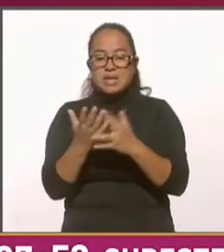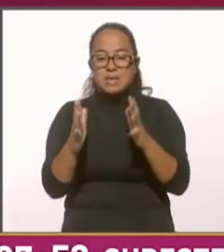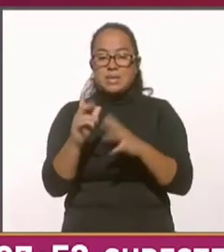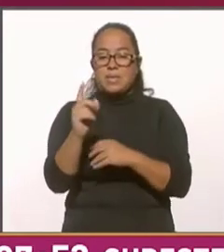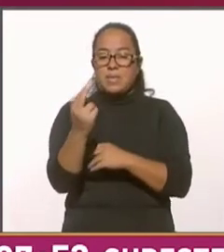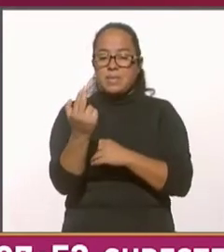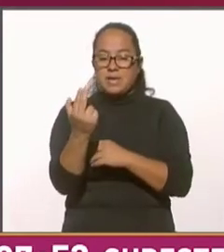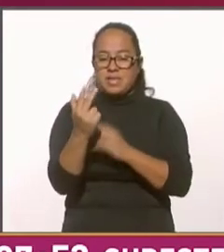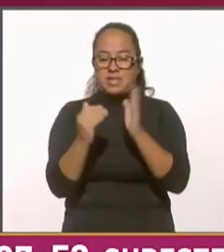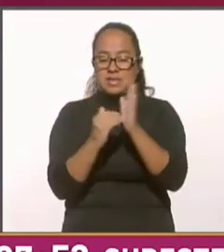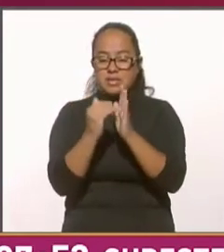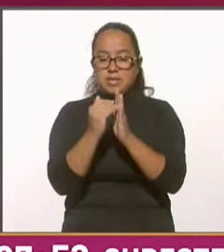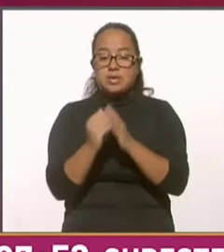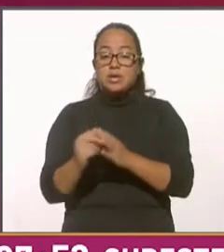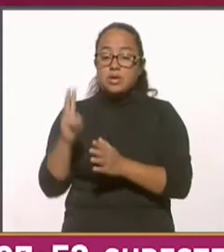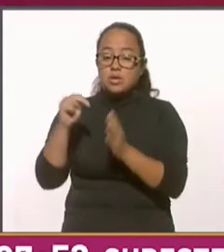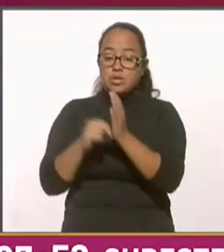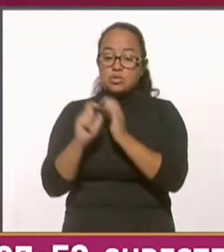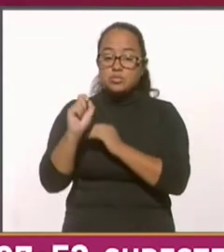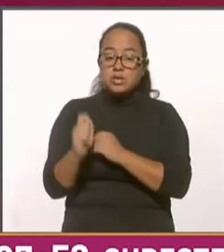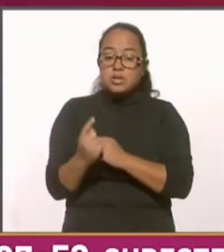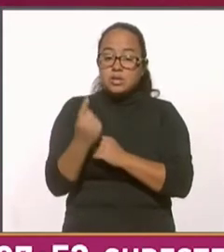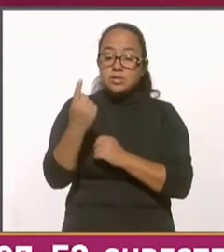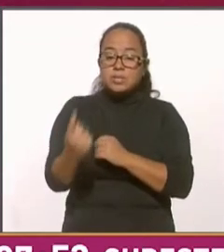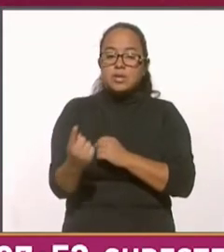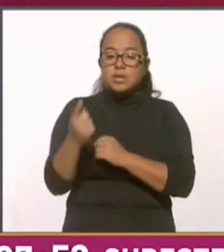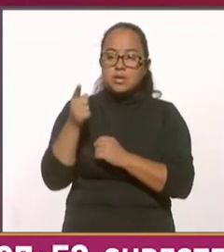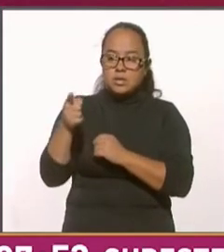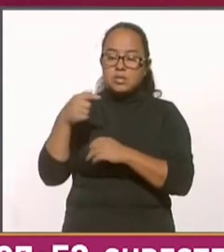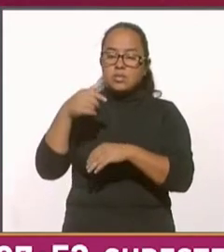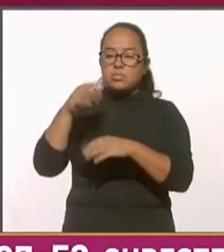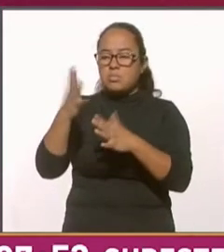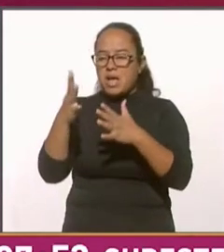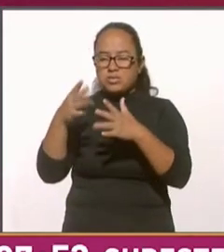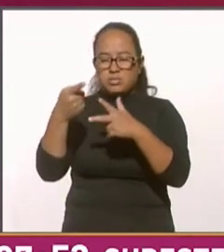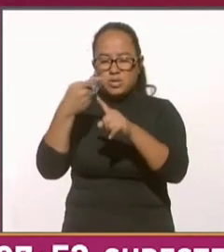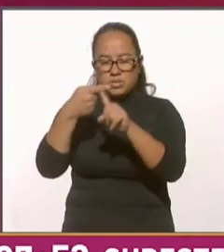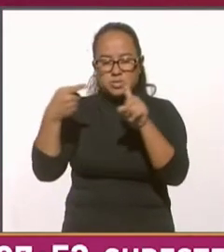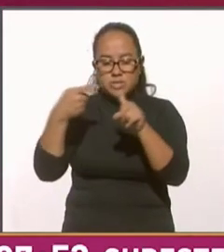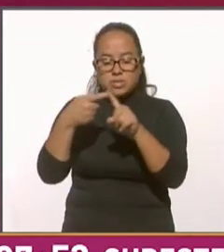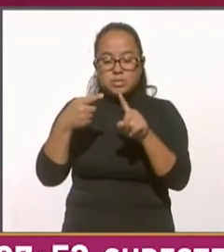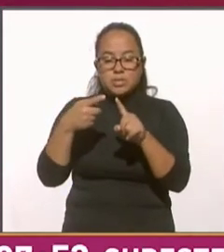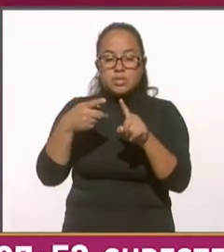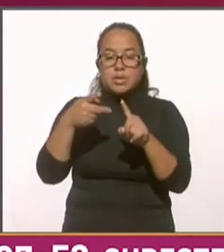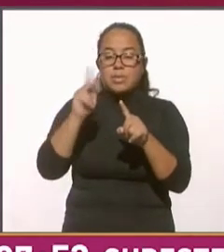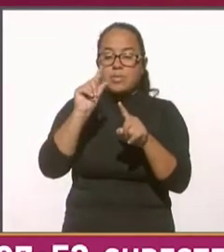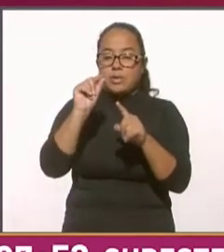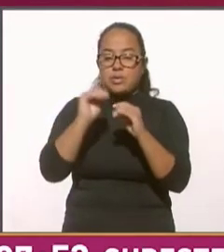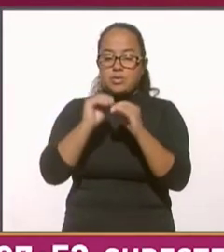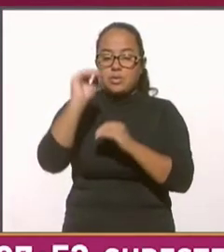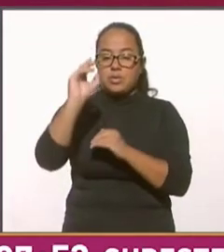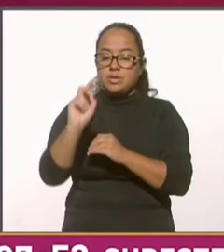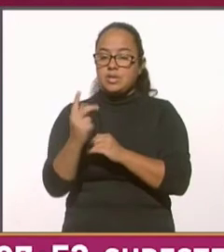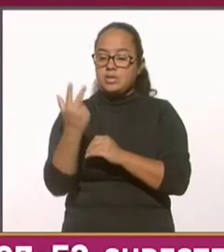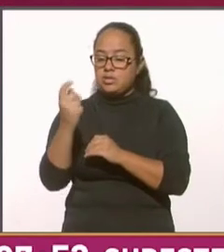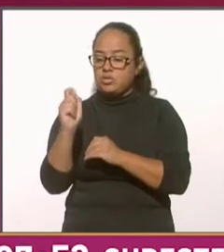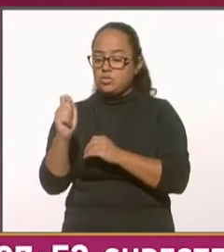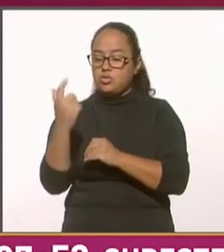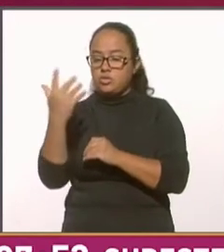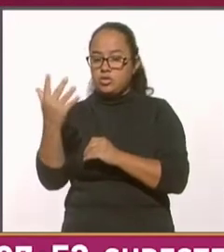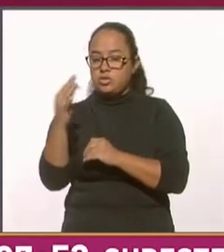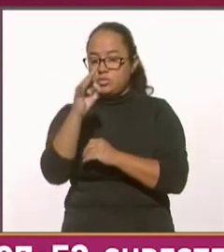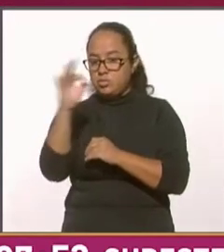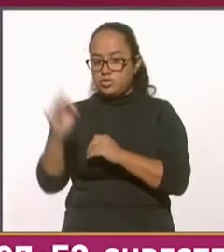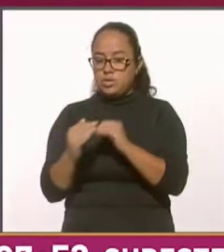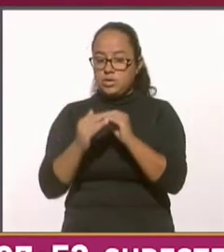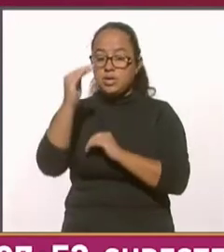25 millones, y en el 21 estamos en un lugar intermedio, pero respecto al 20 hay un incremento de 38.5.